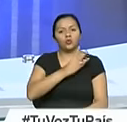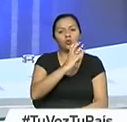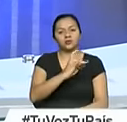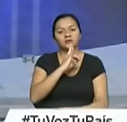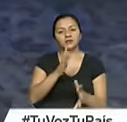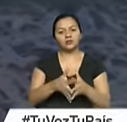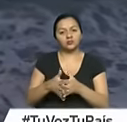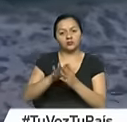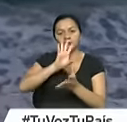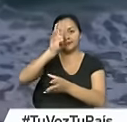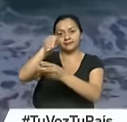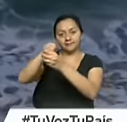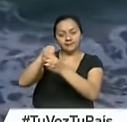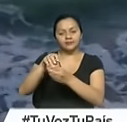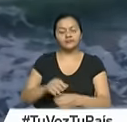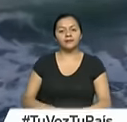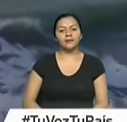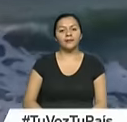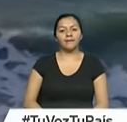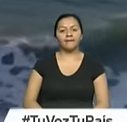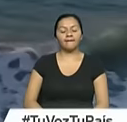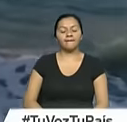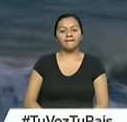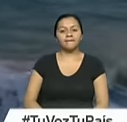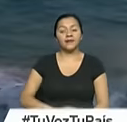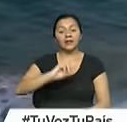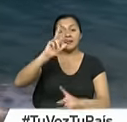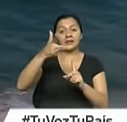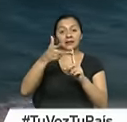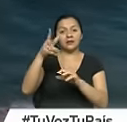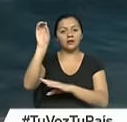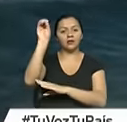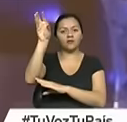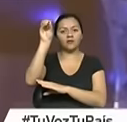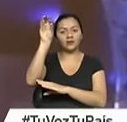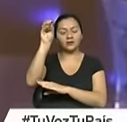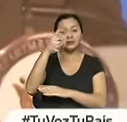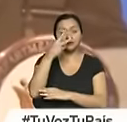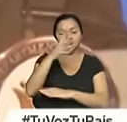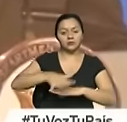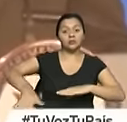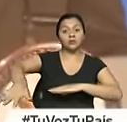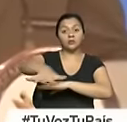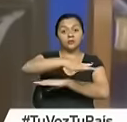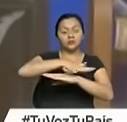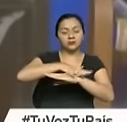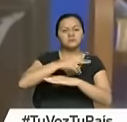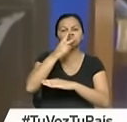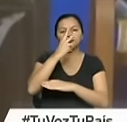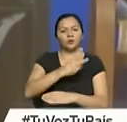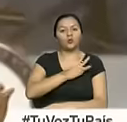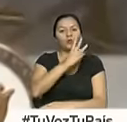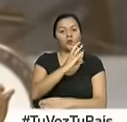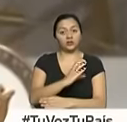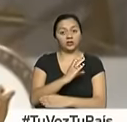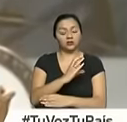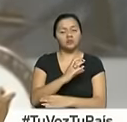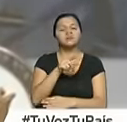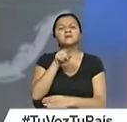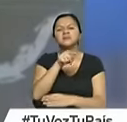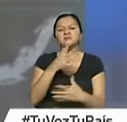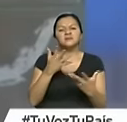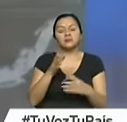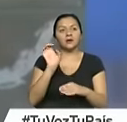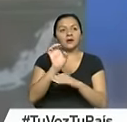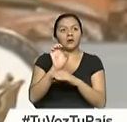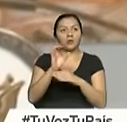Unidos. En el marco de la tercera conferencia Our Ocean, a realizarse en Washington, Estados Unidos,